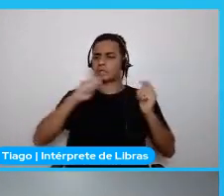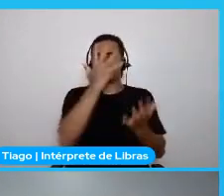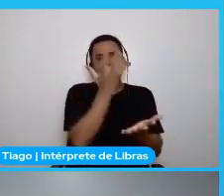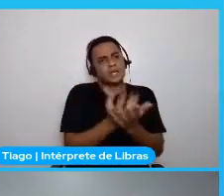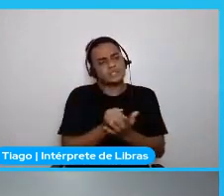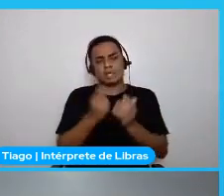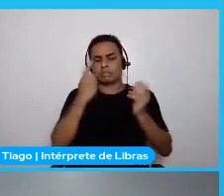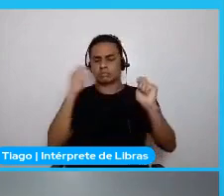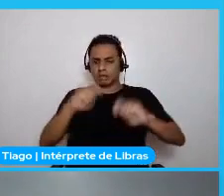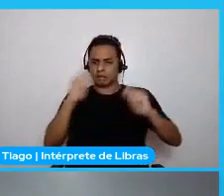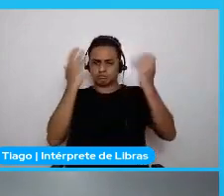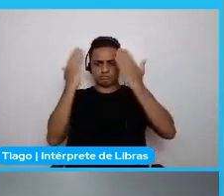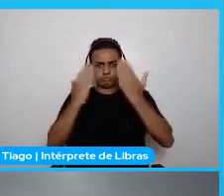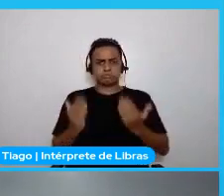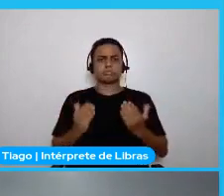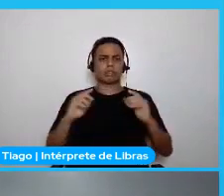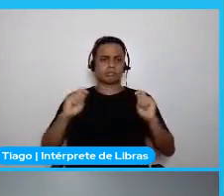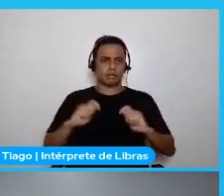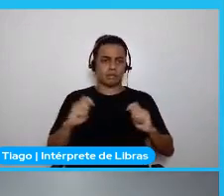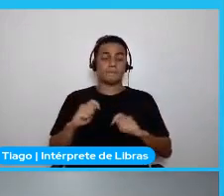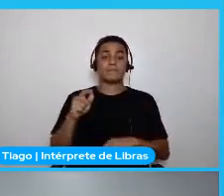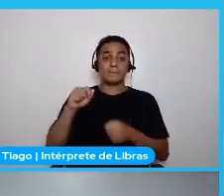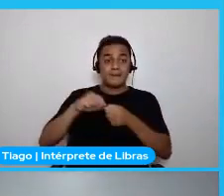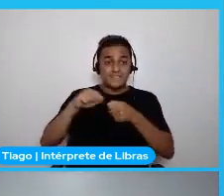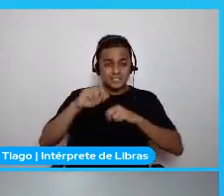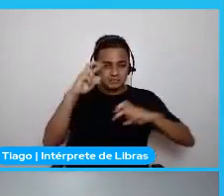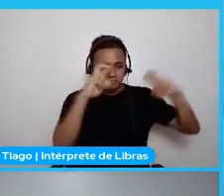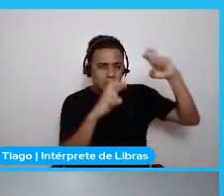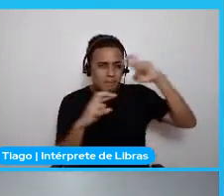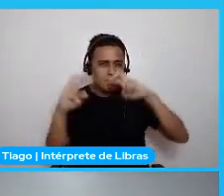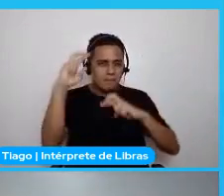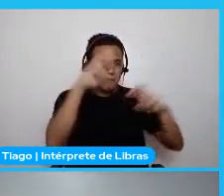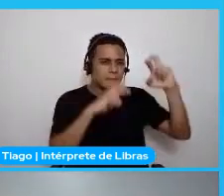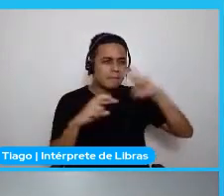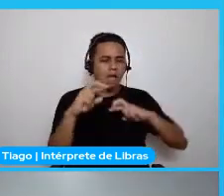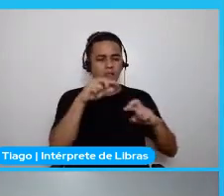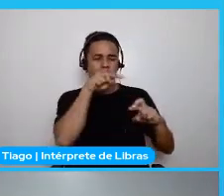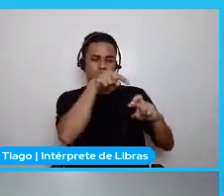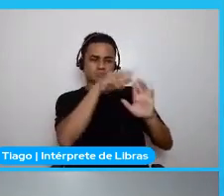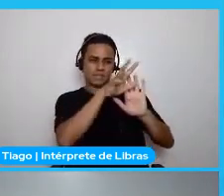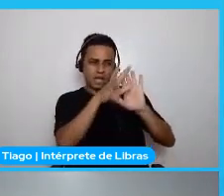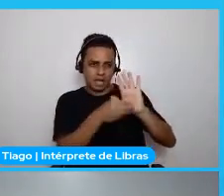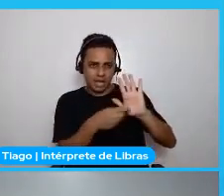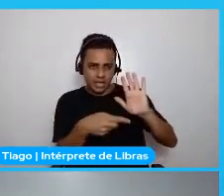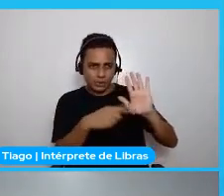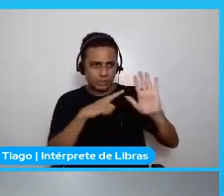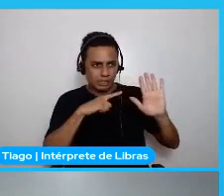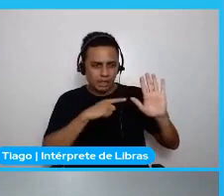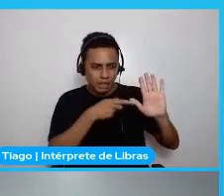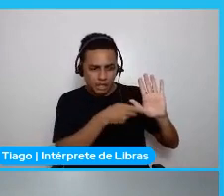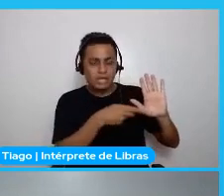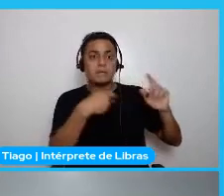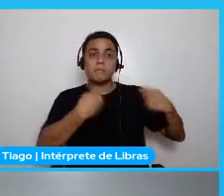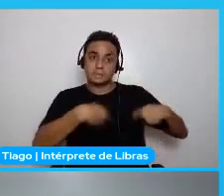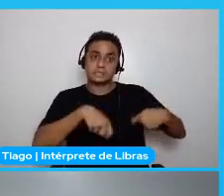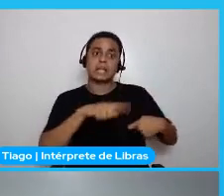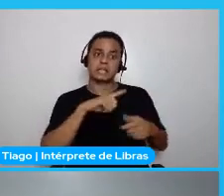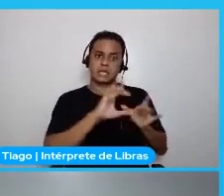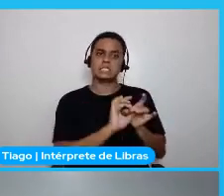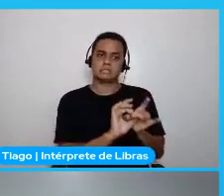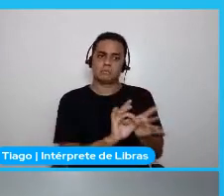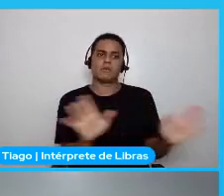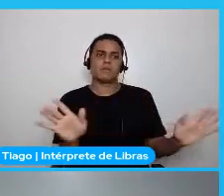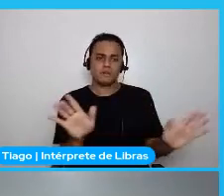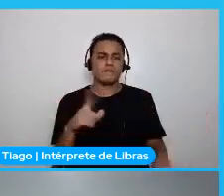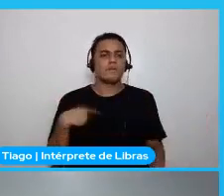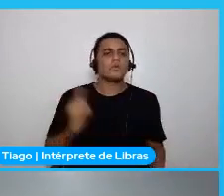seguimiento. Y para hacer estas auditorías con estos datos que deberían estar disponibles, lo